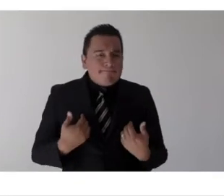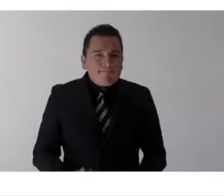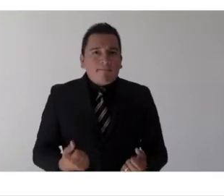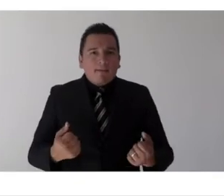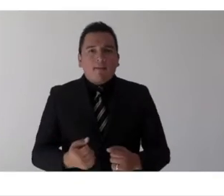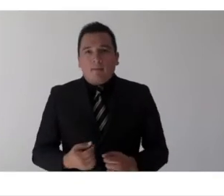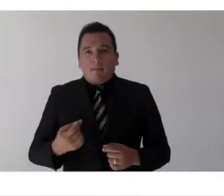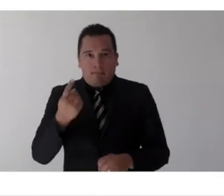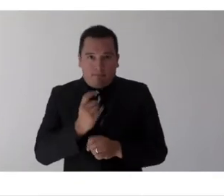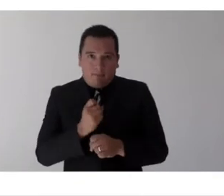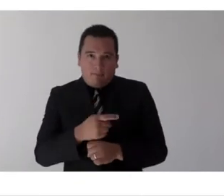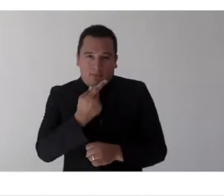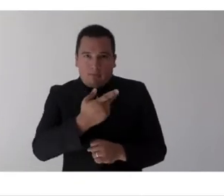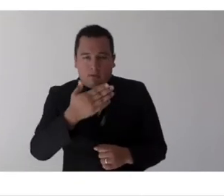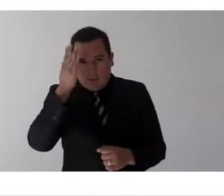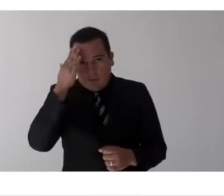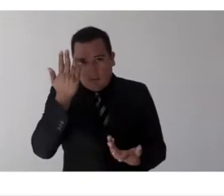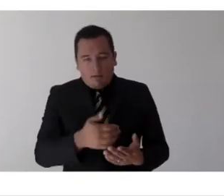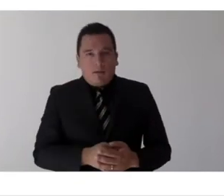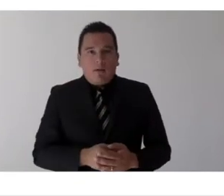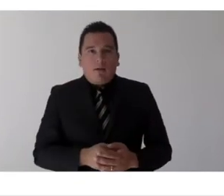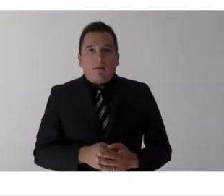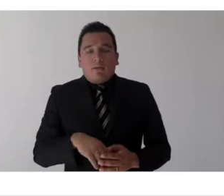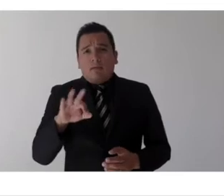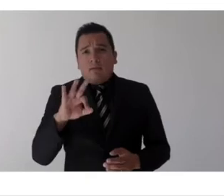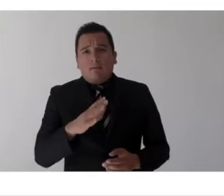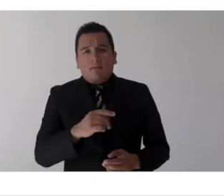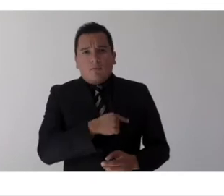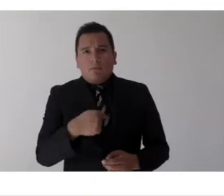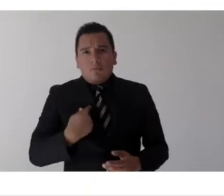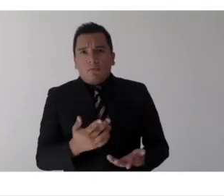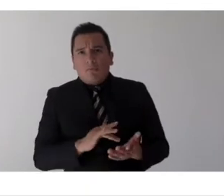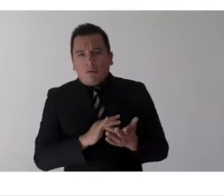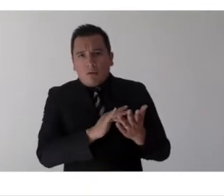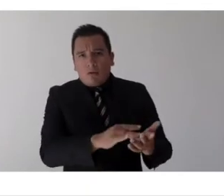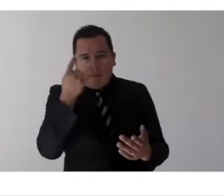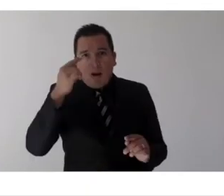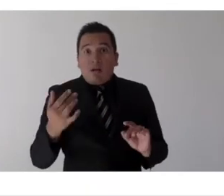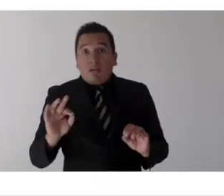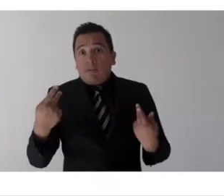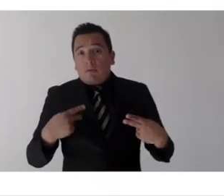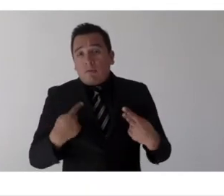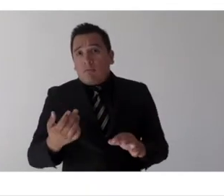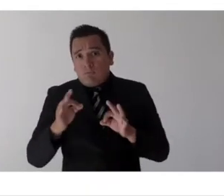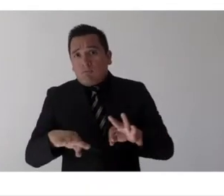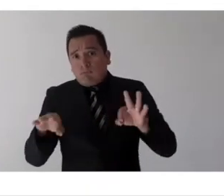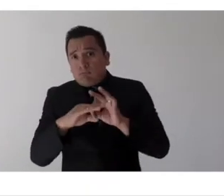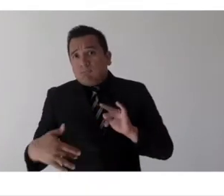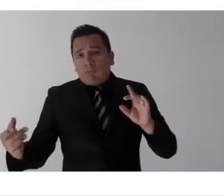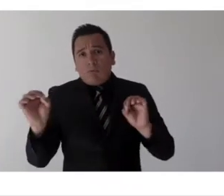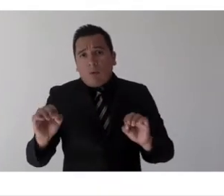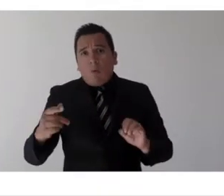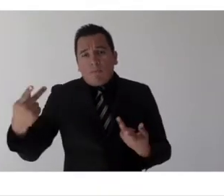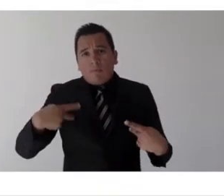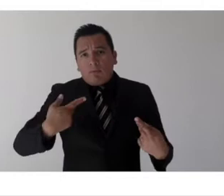mentoría, pueden acceder a la red tanto de relaciones como de institucionales y de capacidades